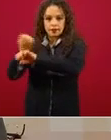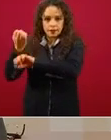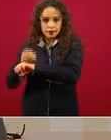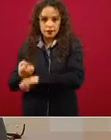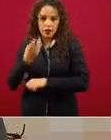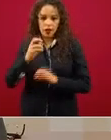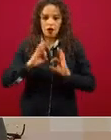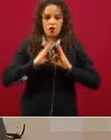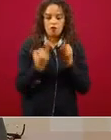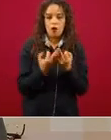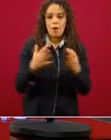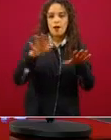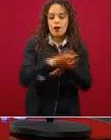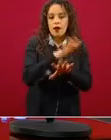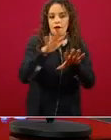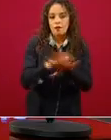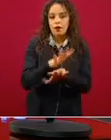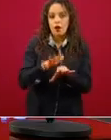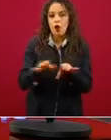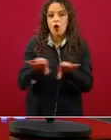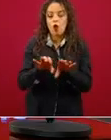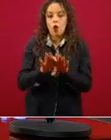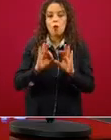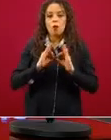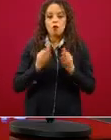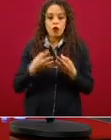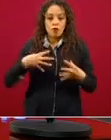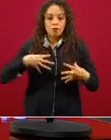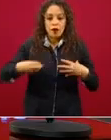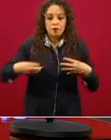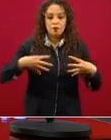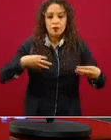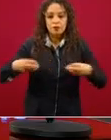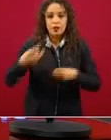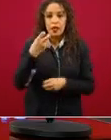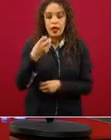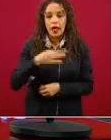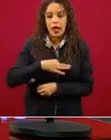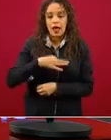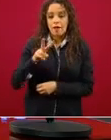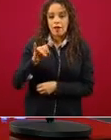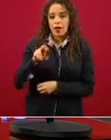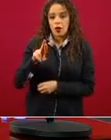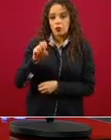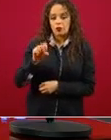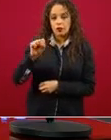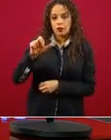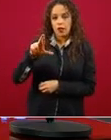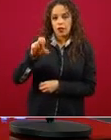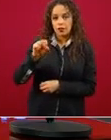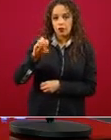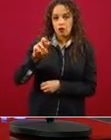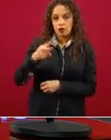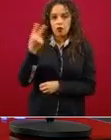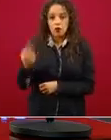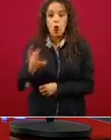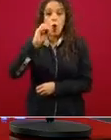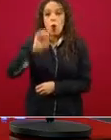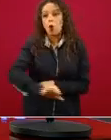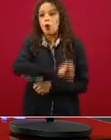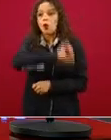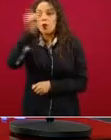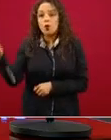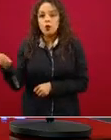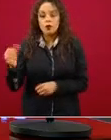vaya cambiando la intensidad de propagación del virus SARS-CoV-2 y que otros virus, otras causas de infección respiratoria que han